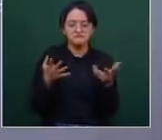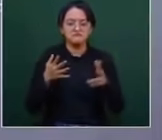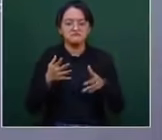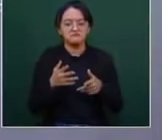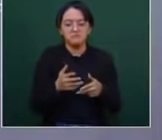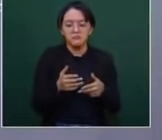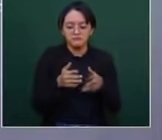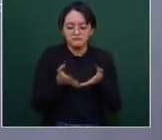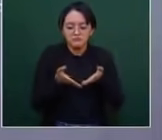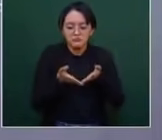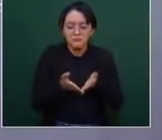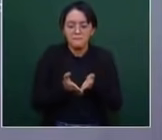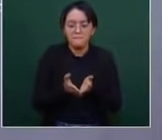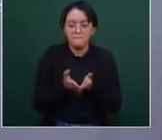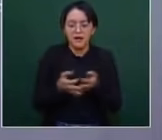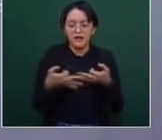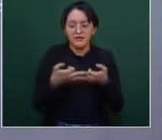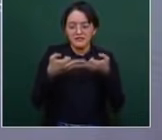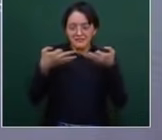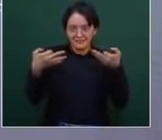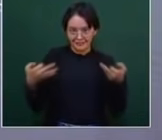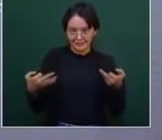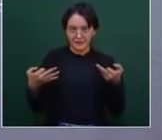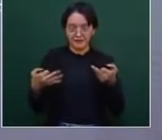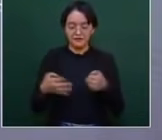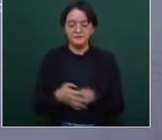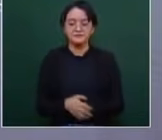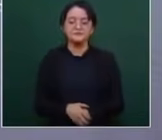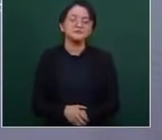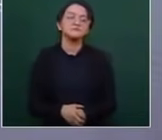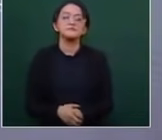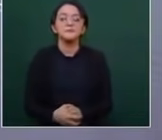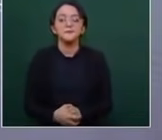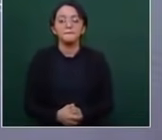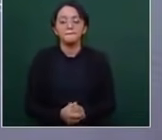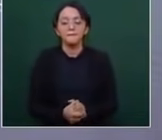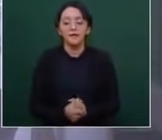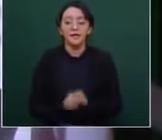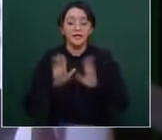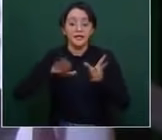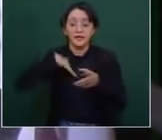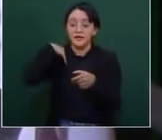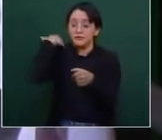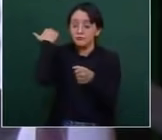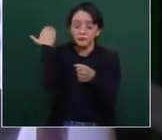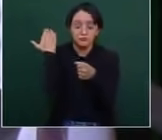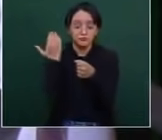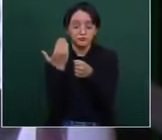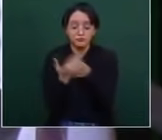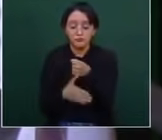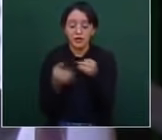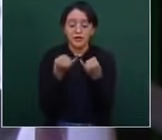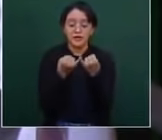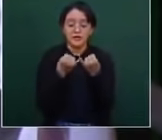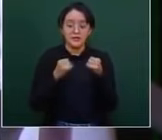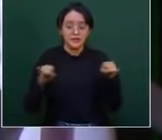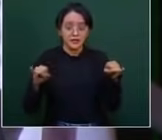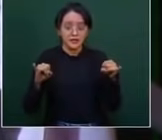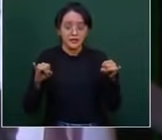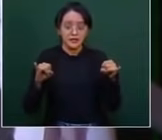y tierra. Muy poco después de consumada formalmente la